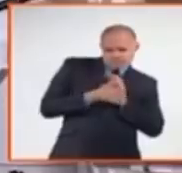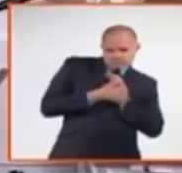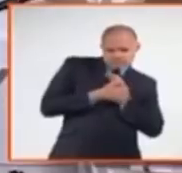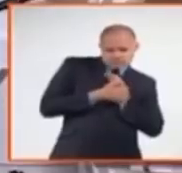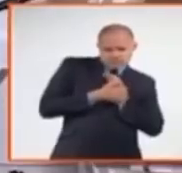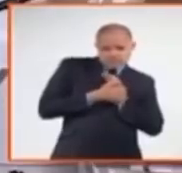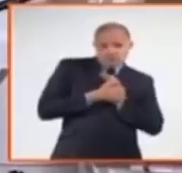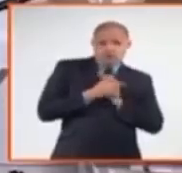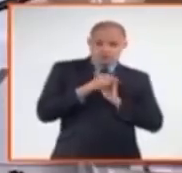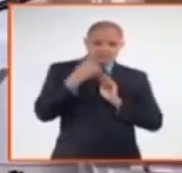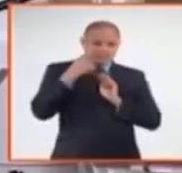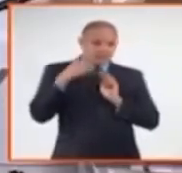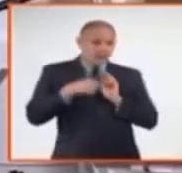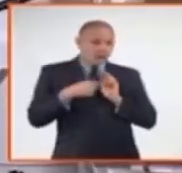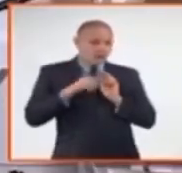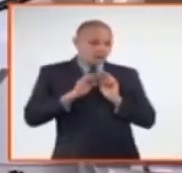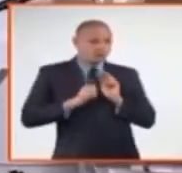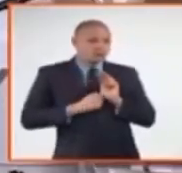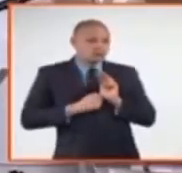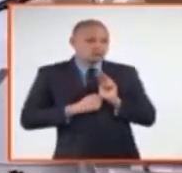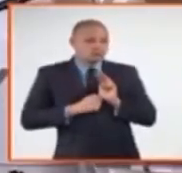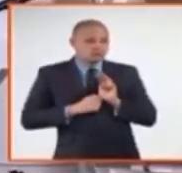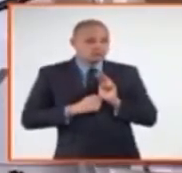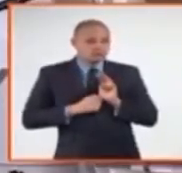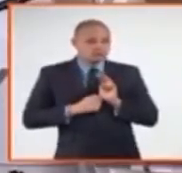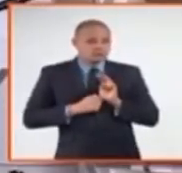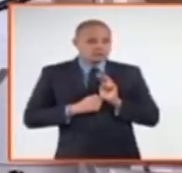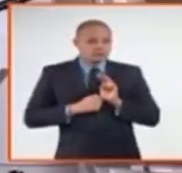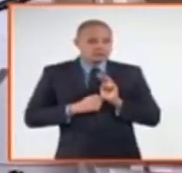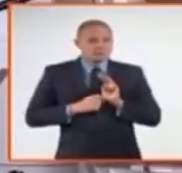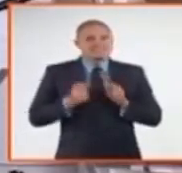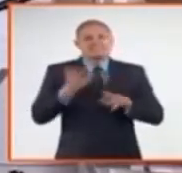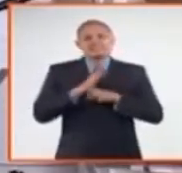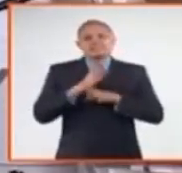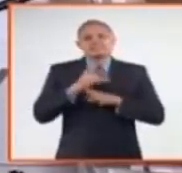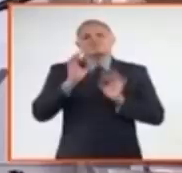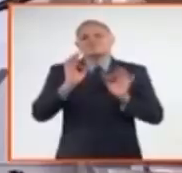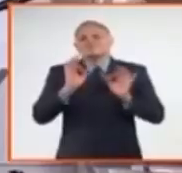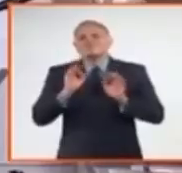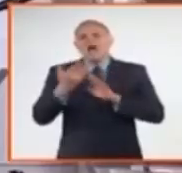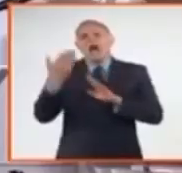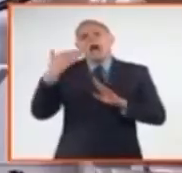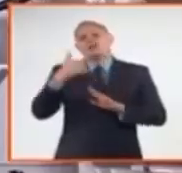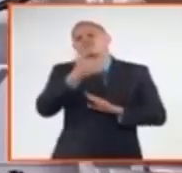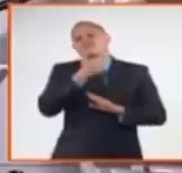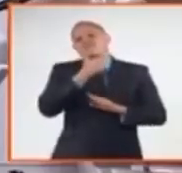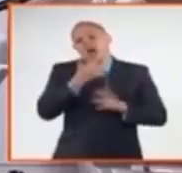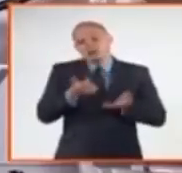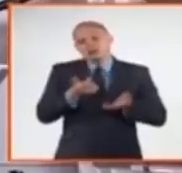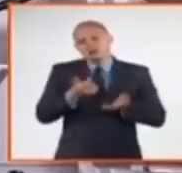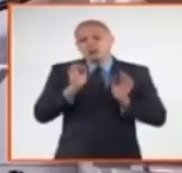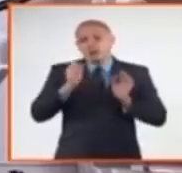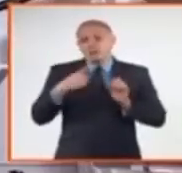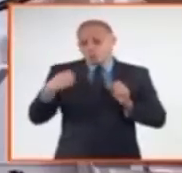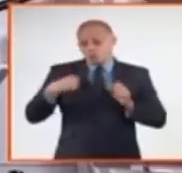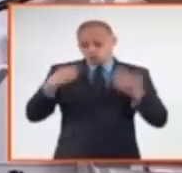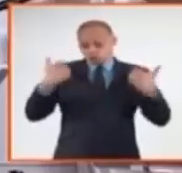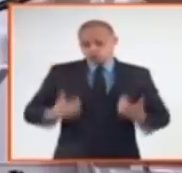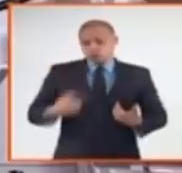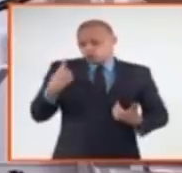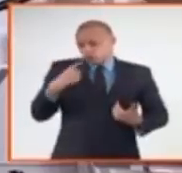evidencia de que parece que se hace con una mayor o sea predomina en este movimiento de célula